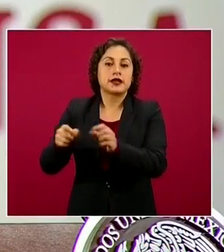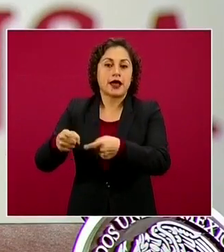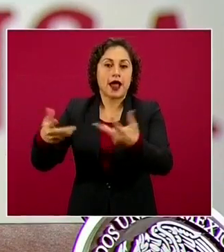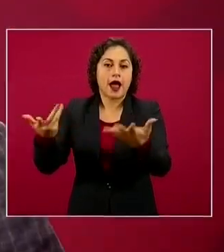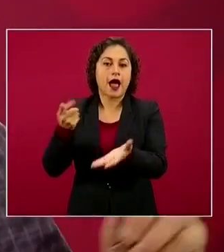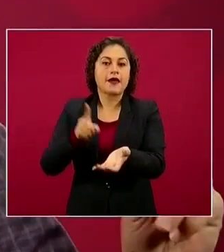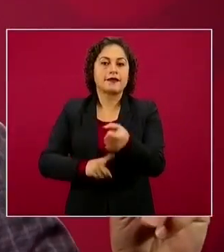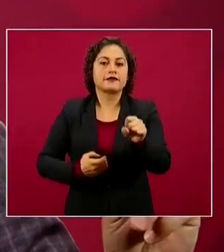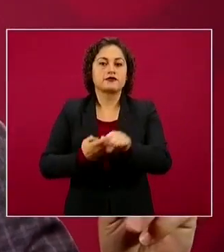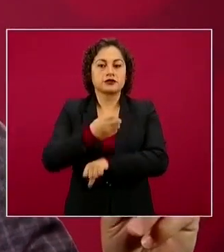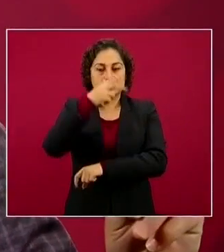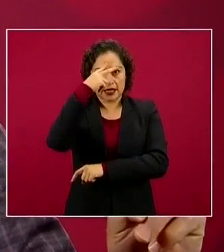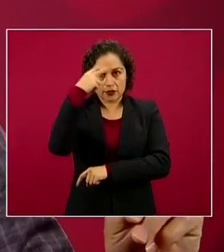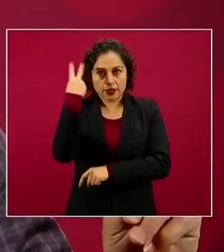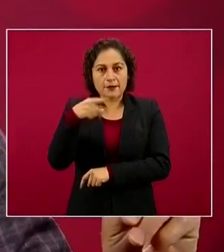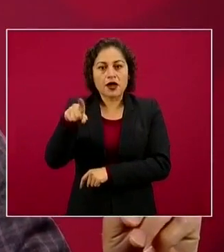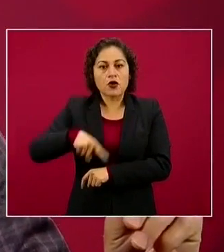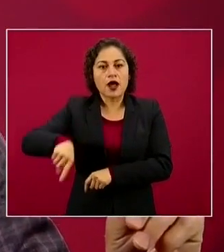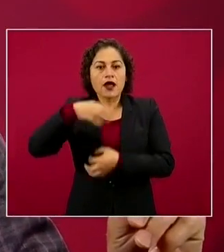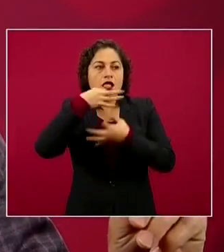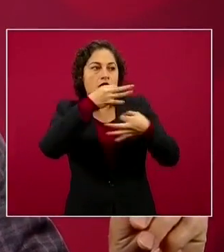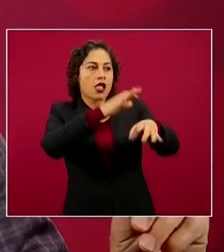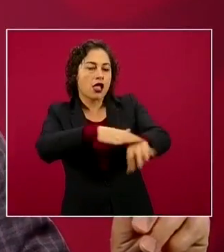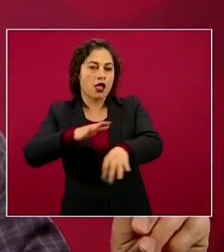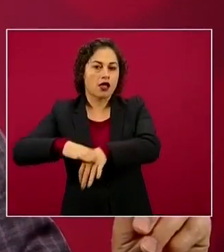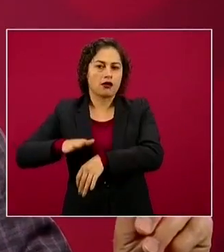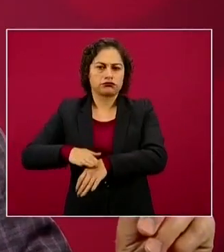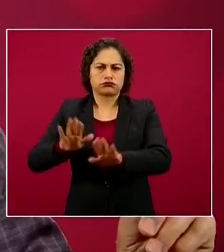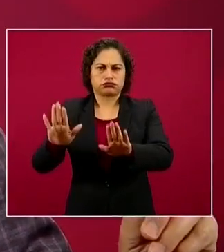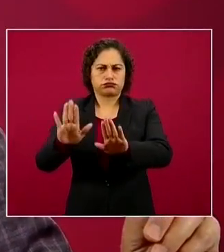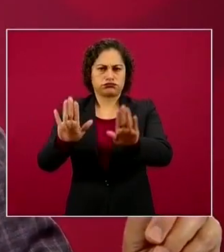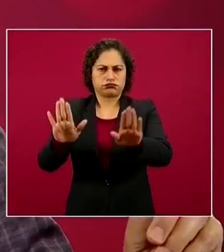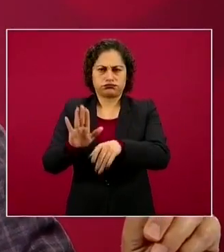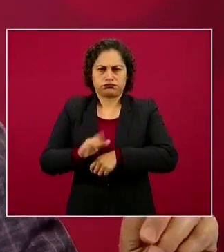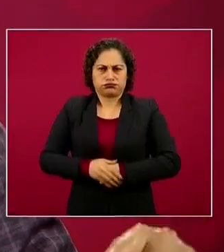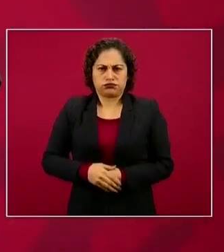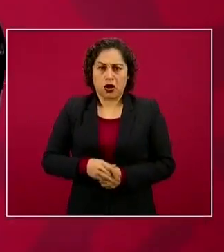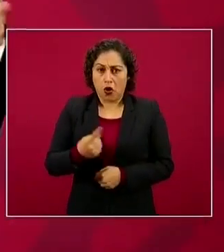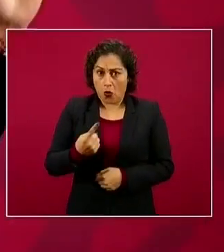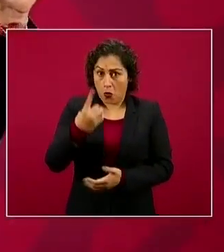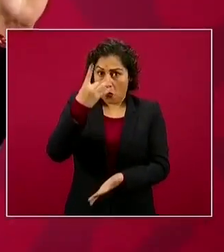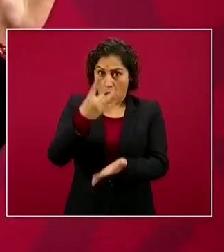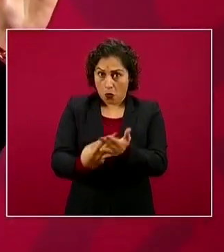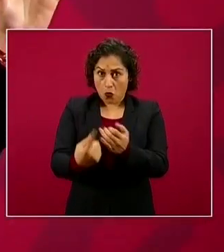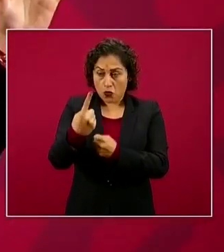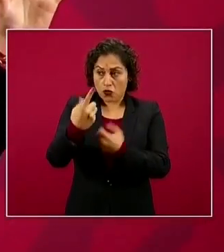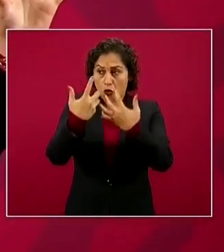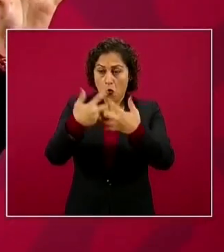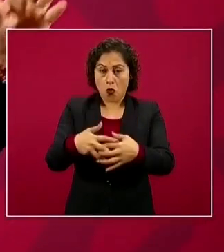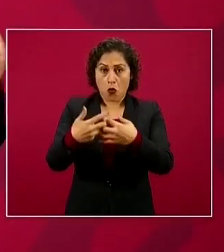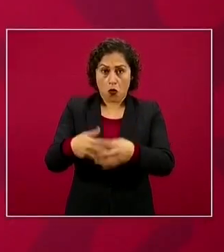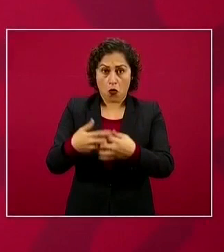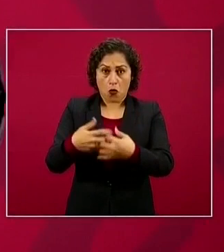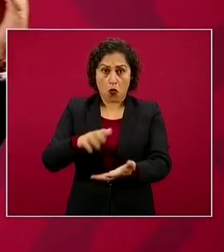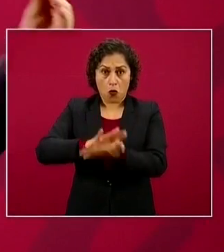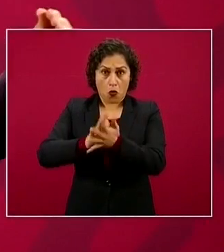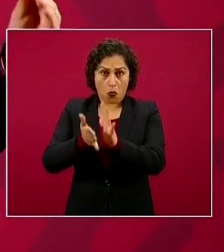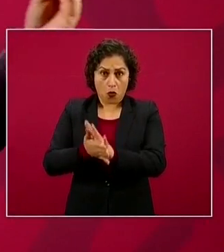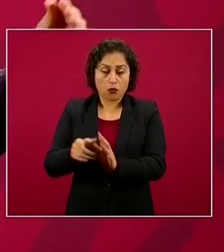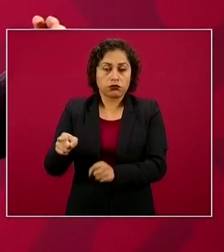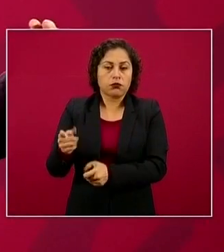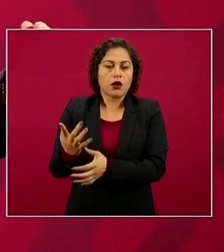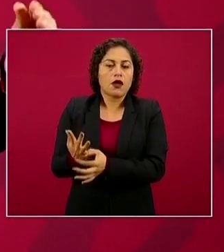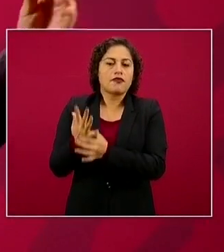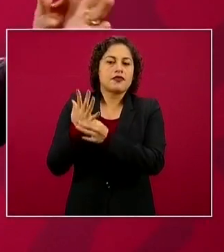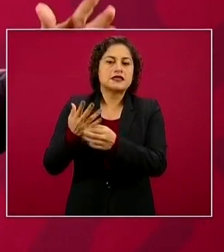méxico no hay una sola agrupación de fabricantes de tortilla aunque se digan nacionales son solo